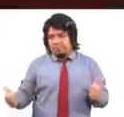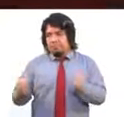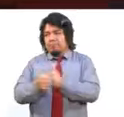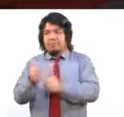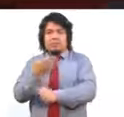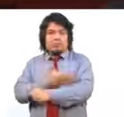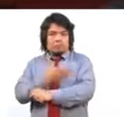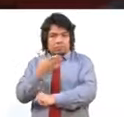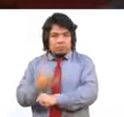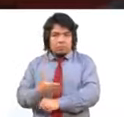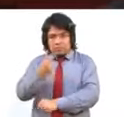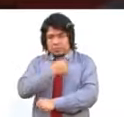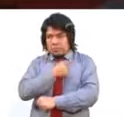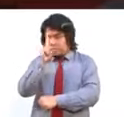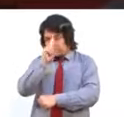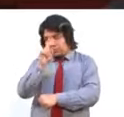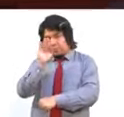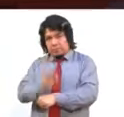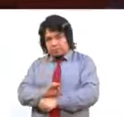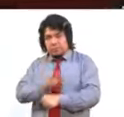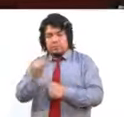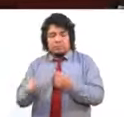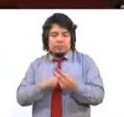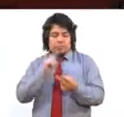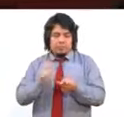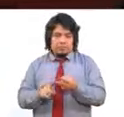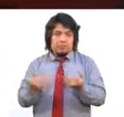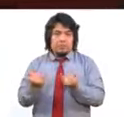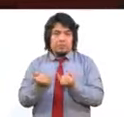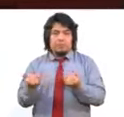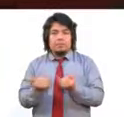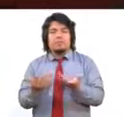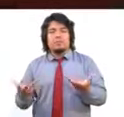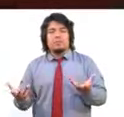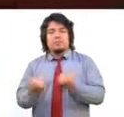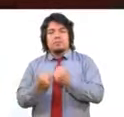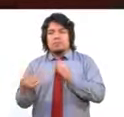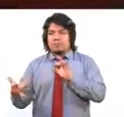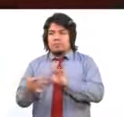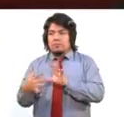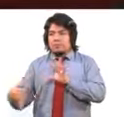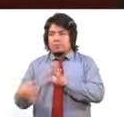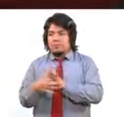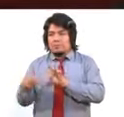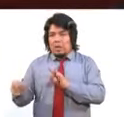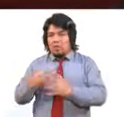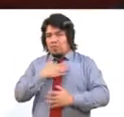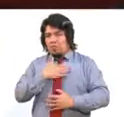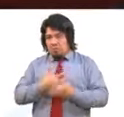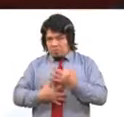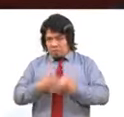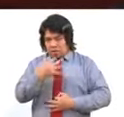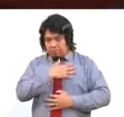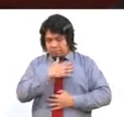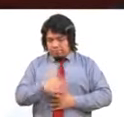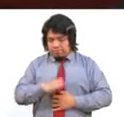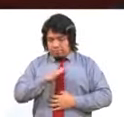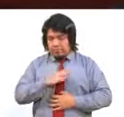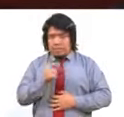acompañamiento, asesoría y, por supuesto, una coordinación permanente con la Fiscalía para el seguimiento de esos